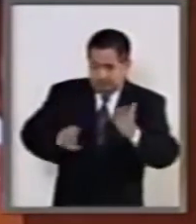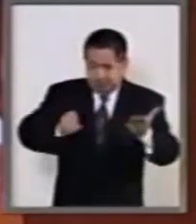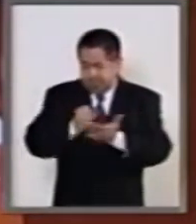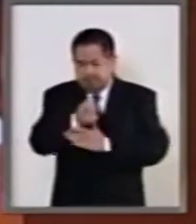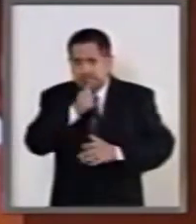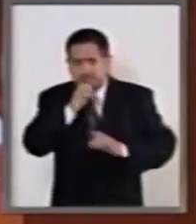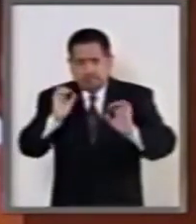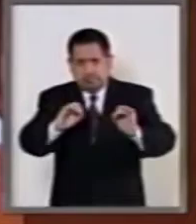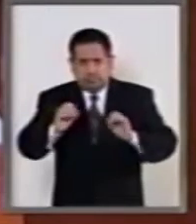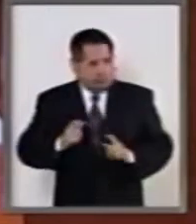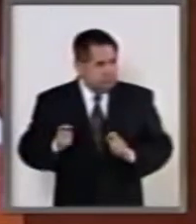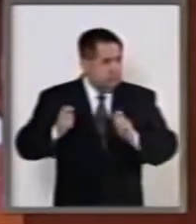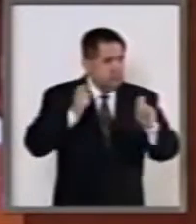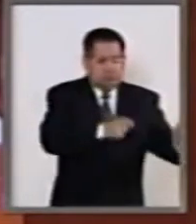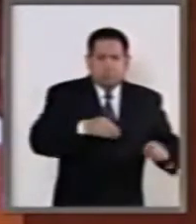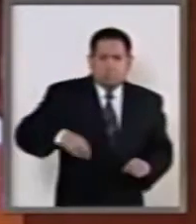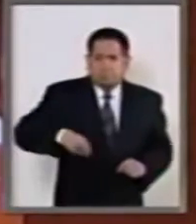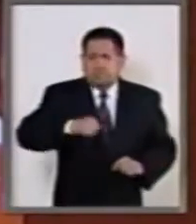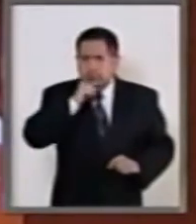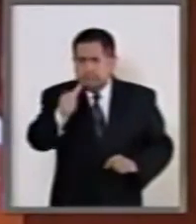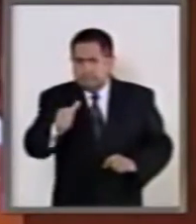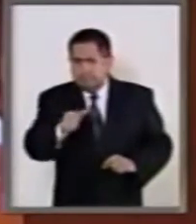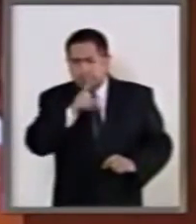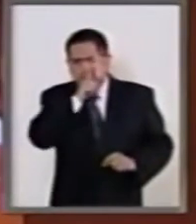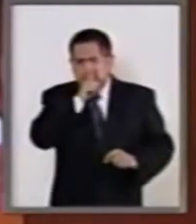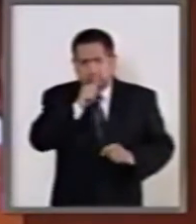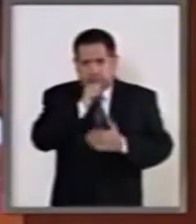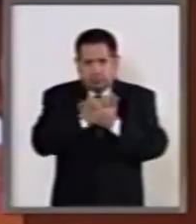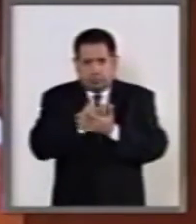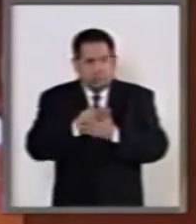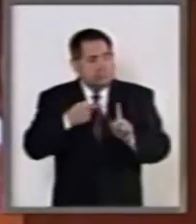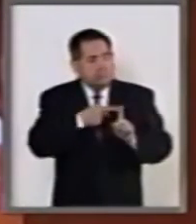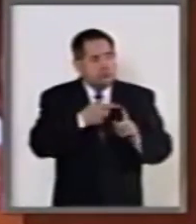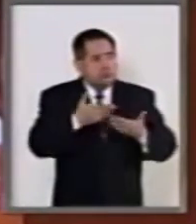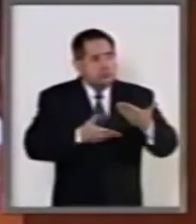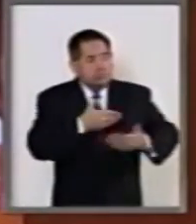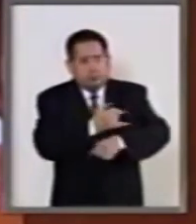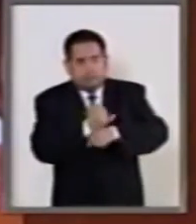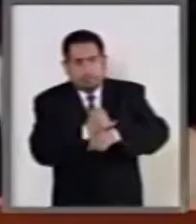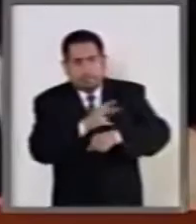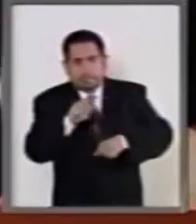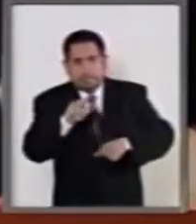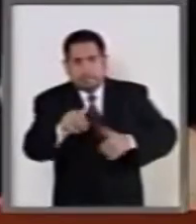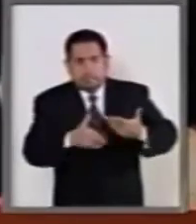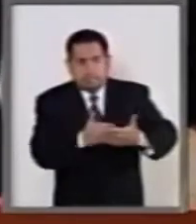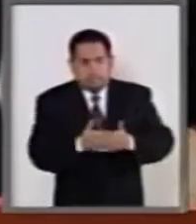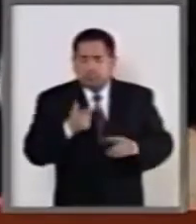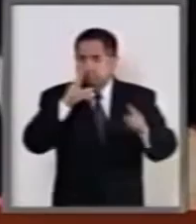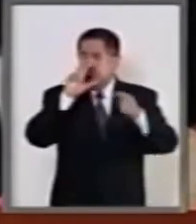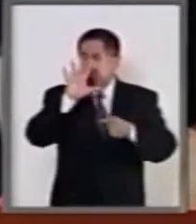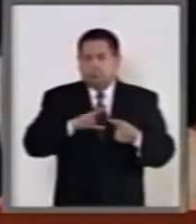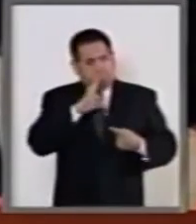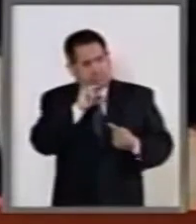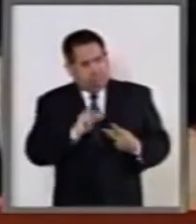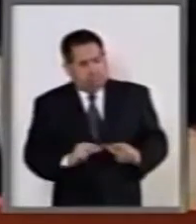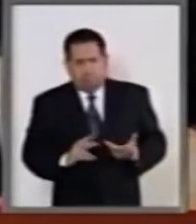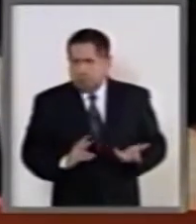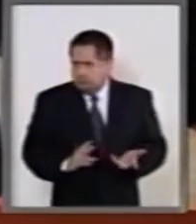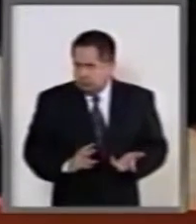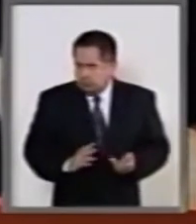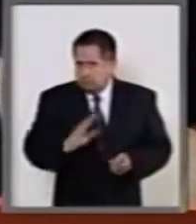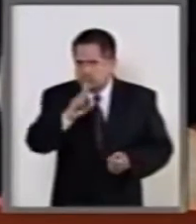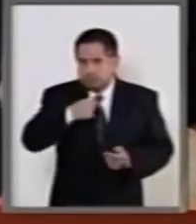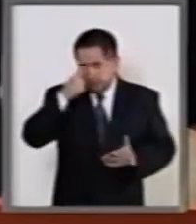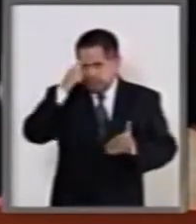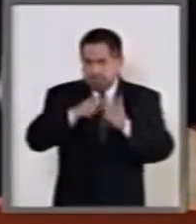no ha sido declarada culpable, sino que se encuentra sujeta a proceso. Y por esta razón, creo que